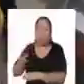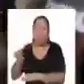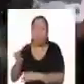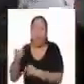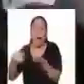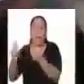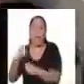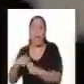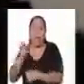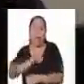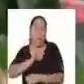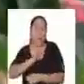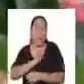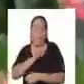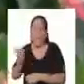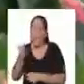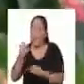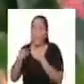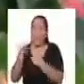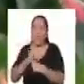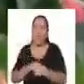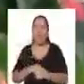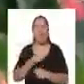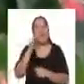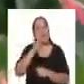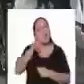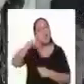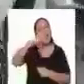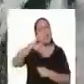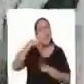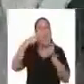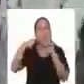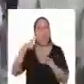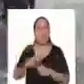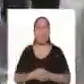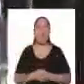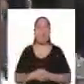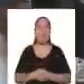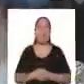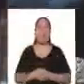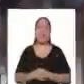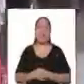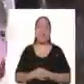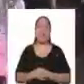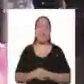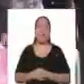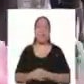que es lo primero que tiene que administrarse, digamos, lograr administrar una demanda, ¿no?